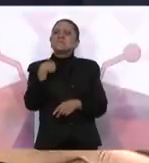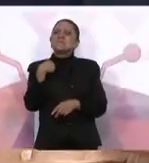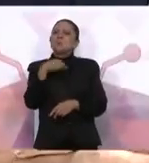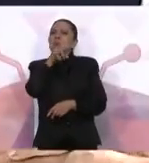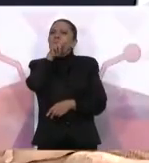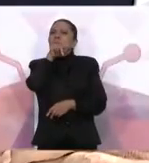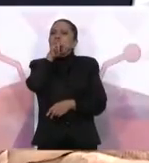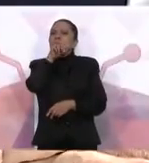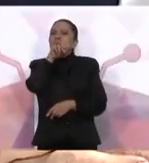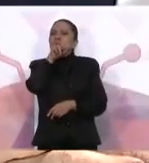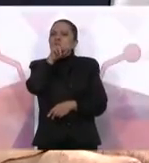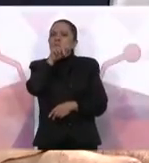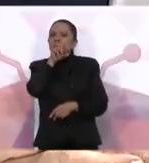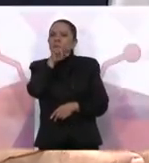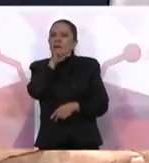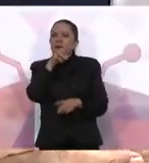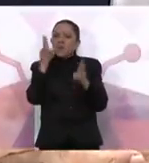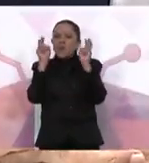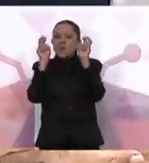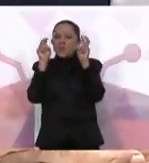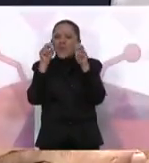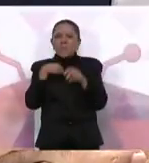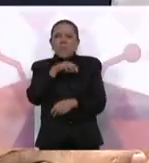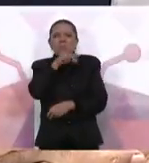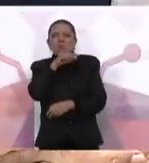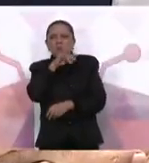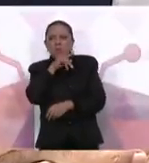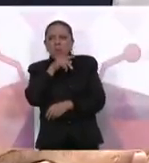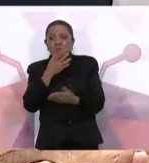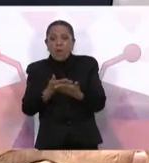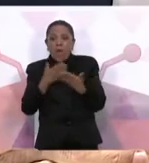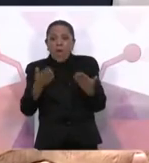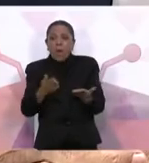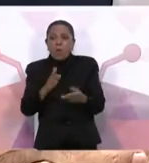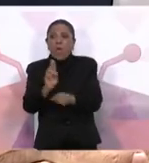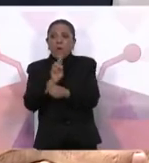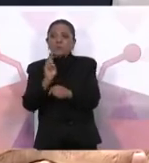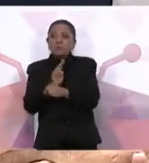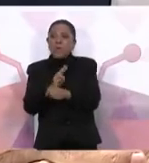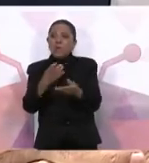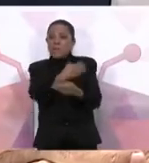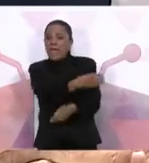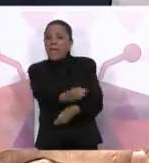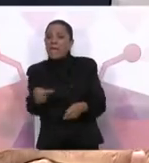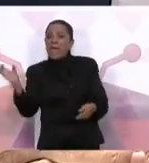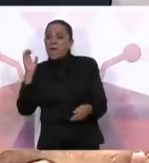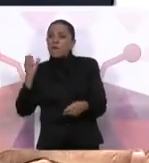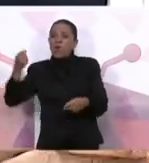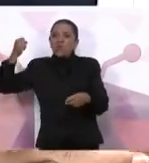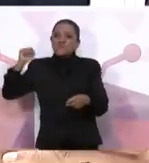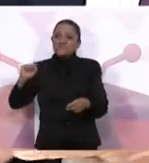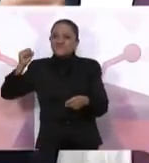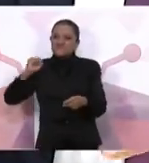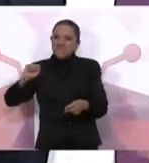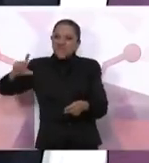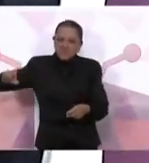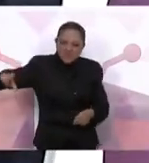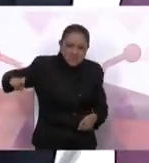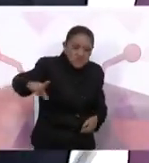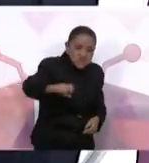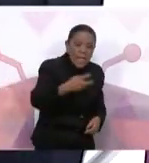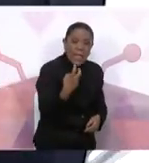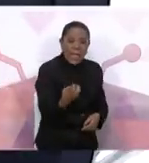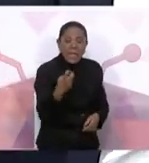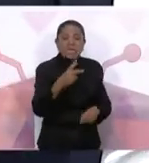usamos insecticidas para la fumigación de nuestros cultivos y que esto está afectando a las abejas a las abejas